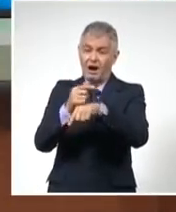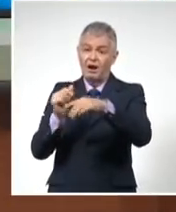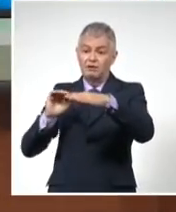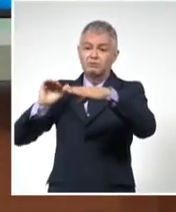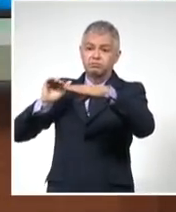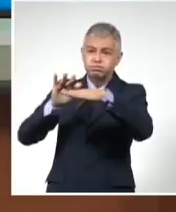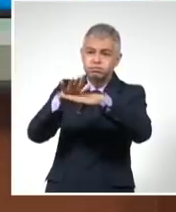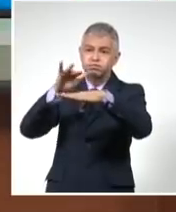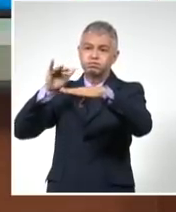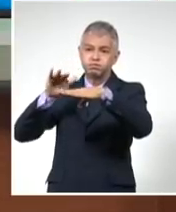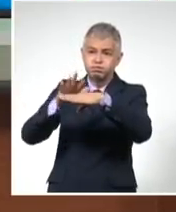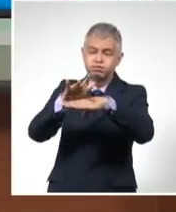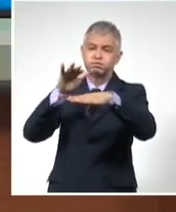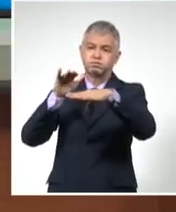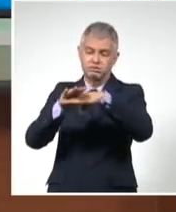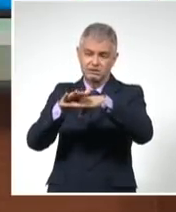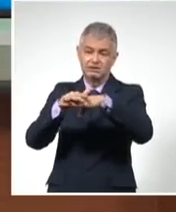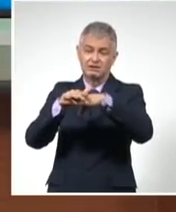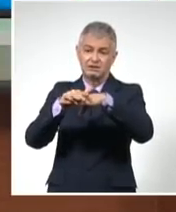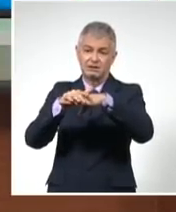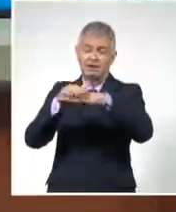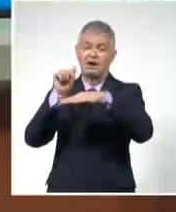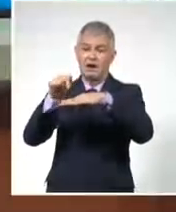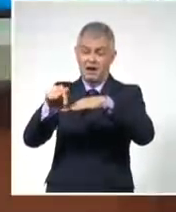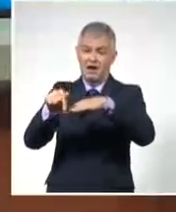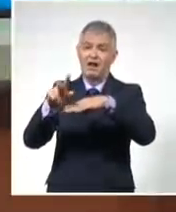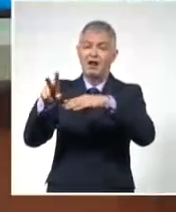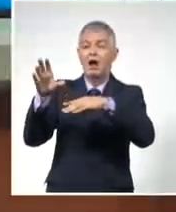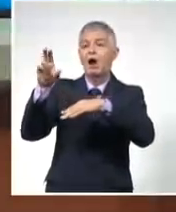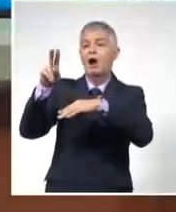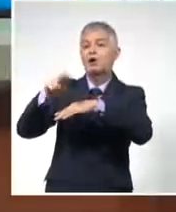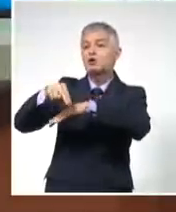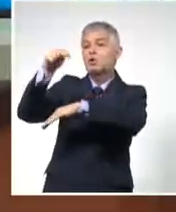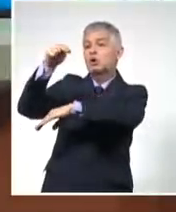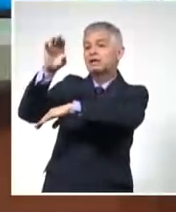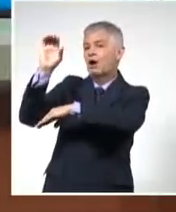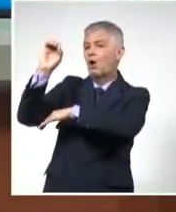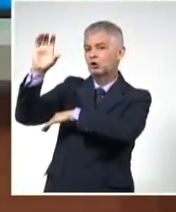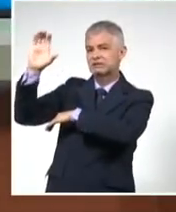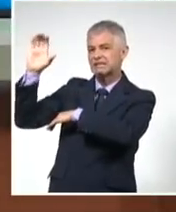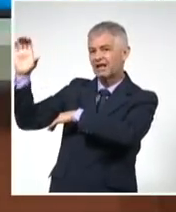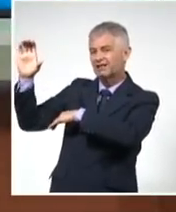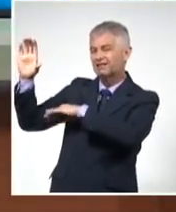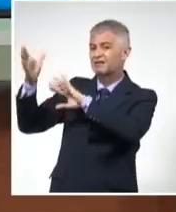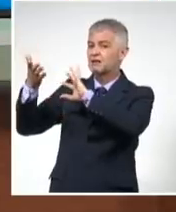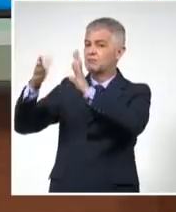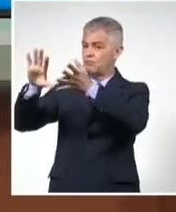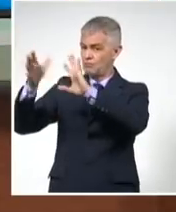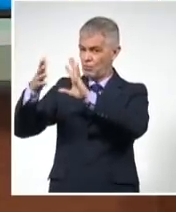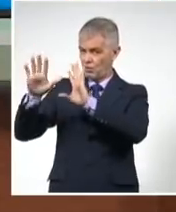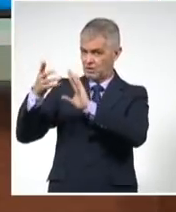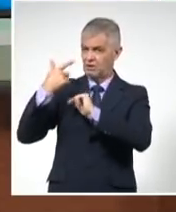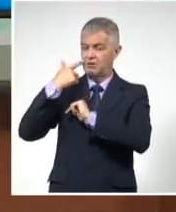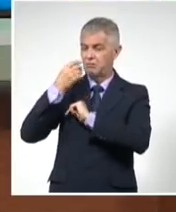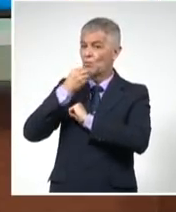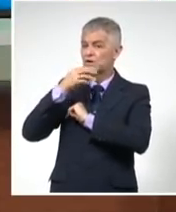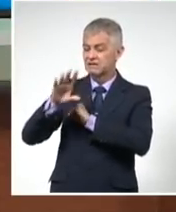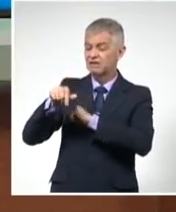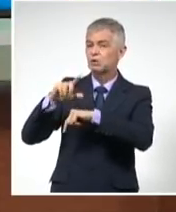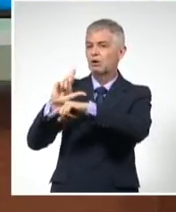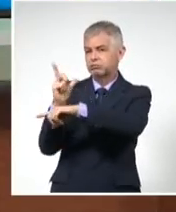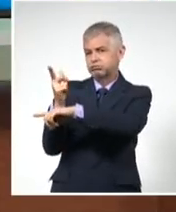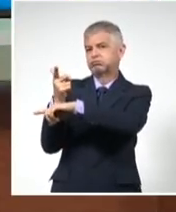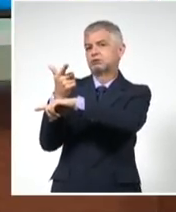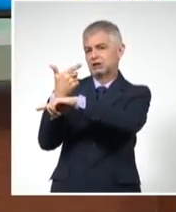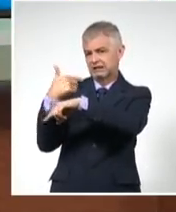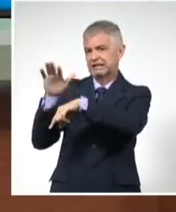zonas bajas del litoral norte occidental, que pueden llegar a ser moderadas. Y eso va a durar bastante